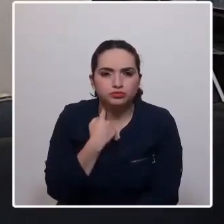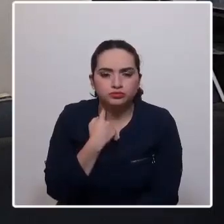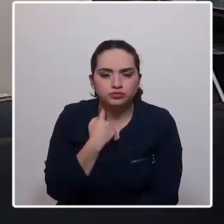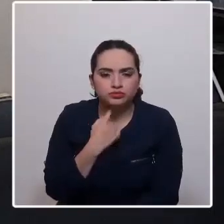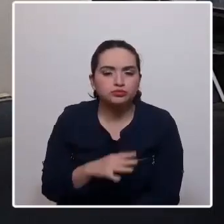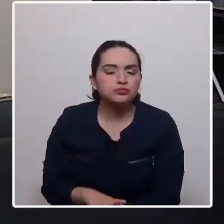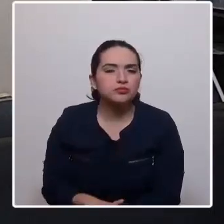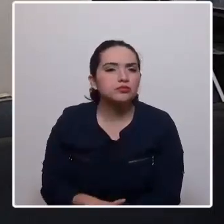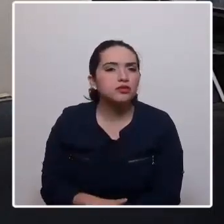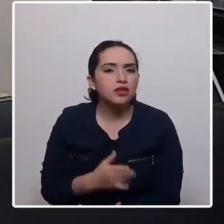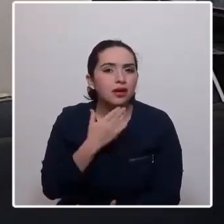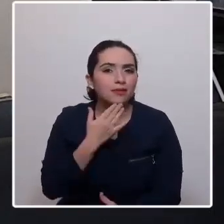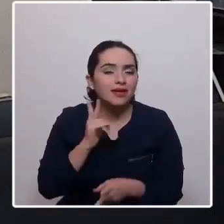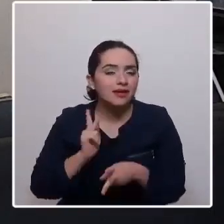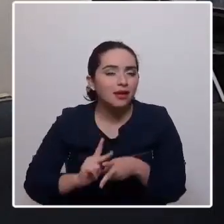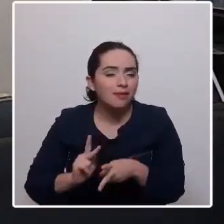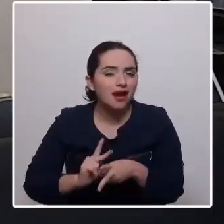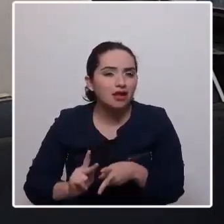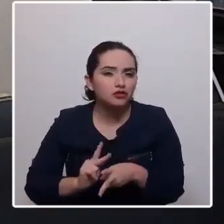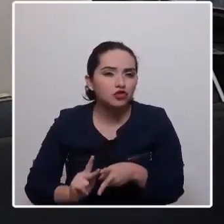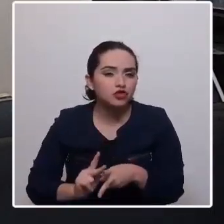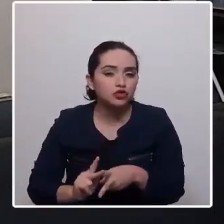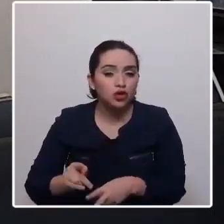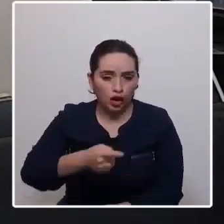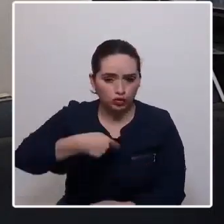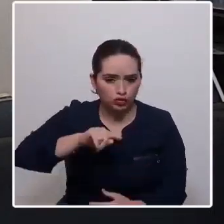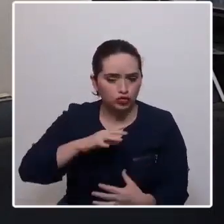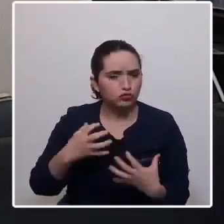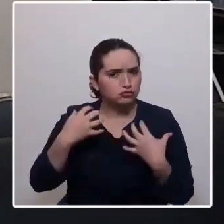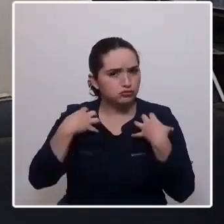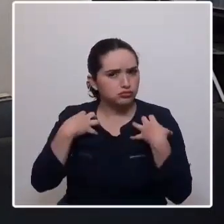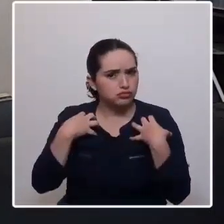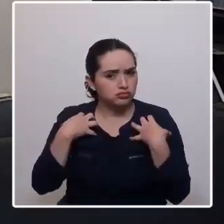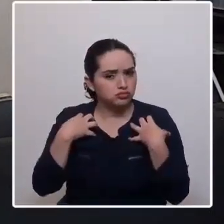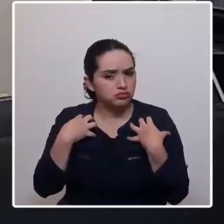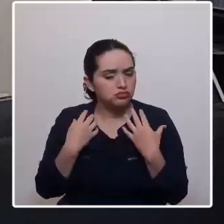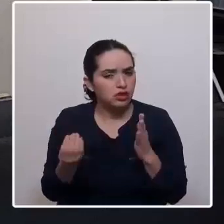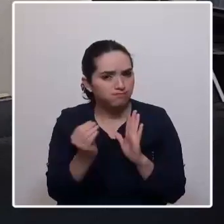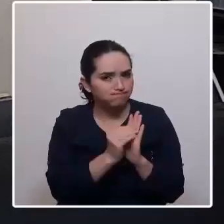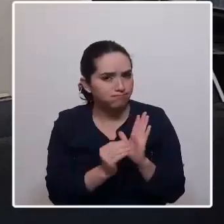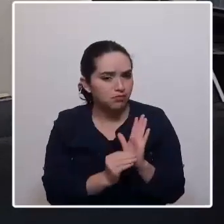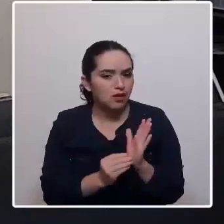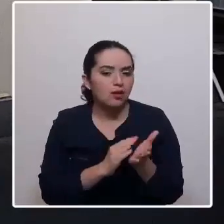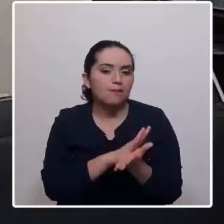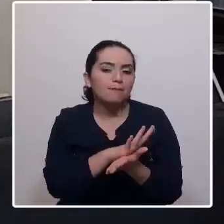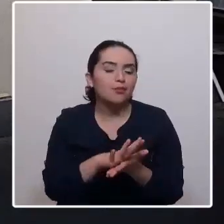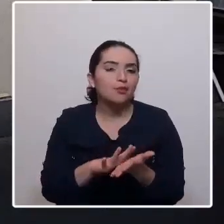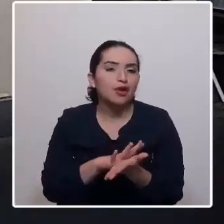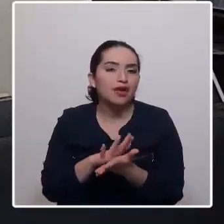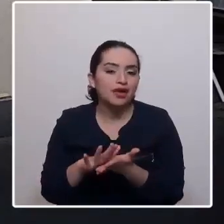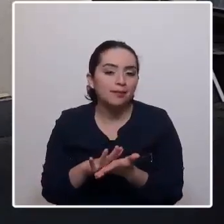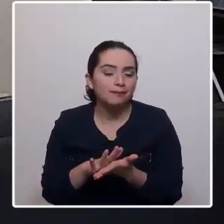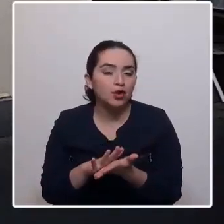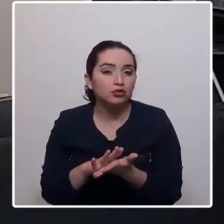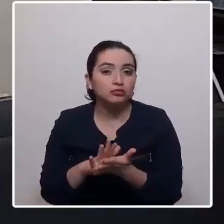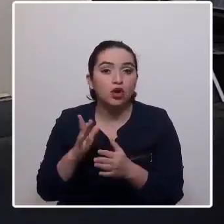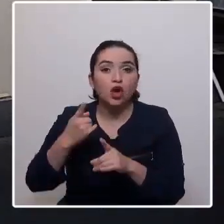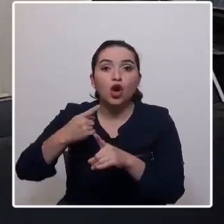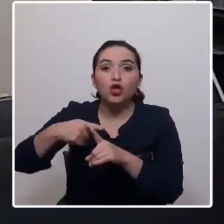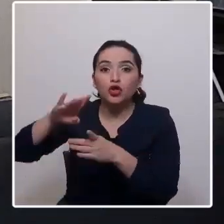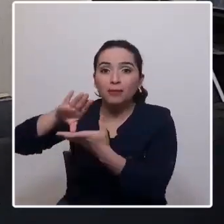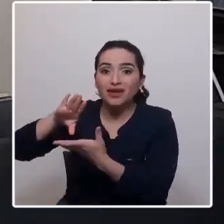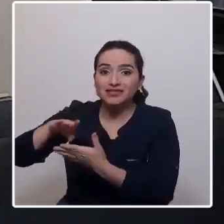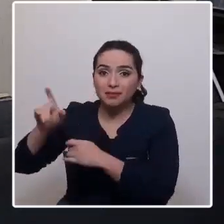incluye la reparación, pero incluye la reparación que nosotros estamos haciendo a propósito de eventual, por ejemplo, una migración irregular. ¿Sabían ustedes que una persona